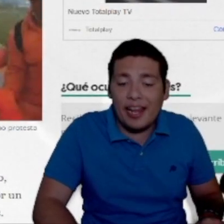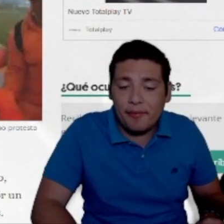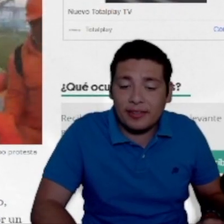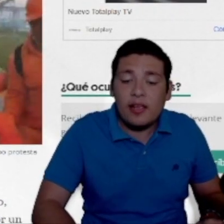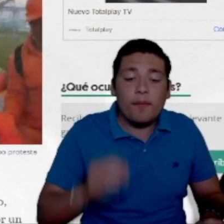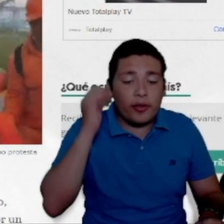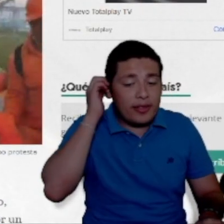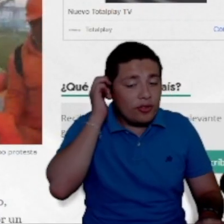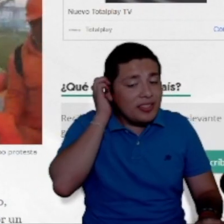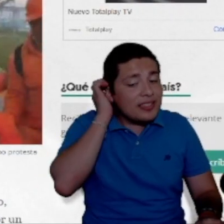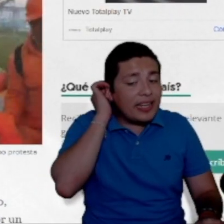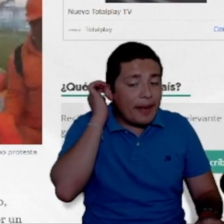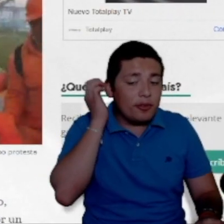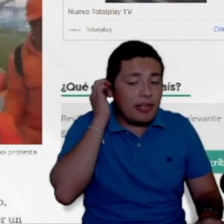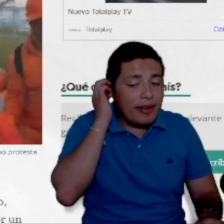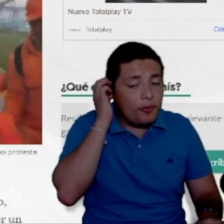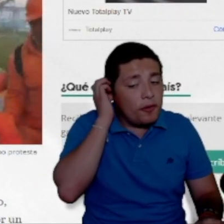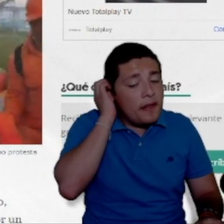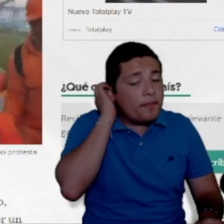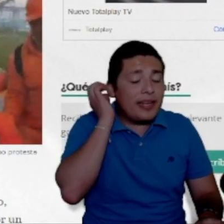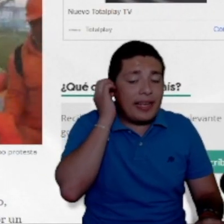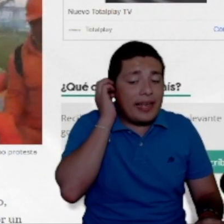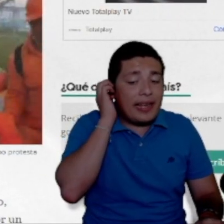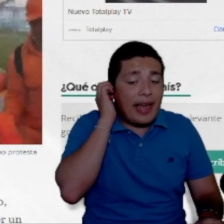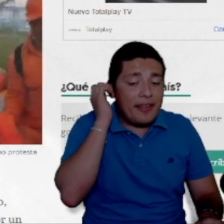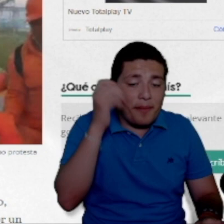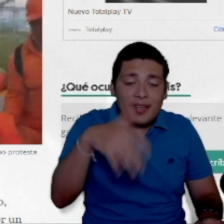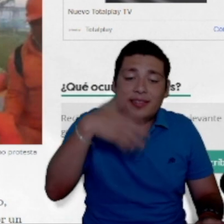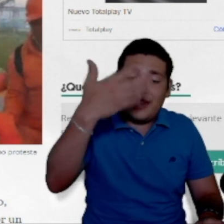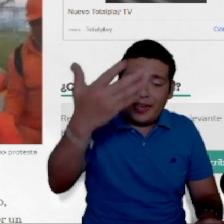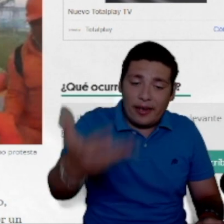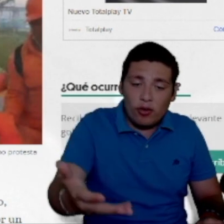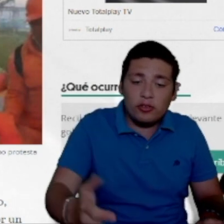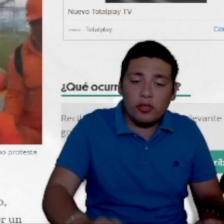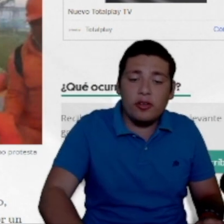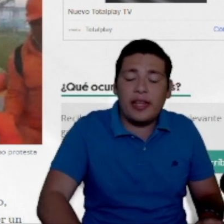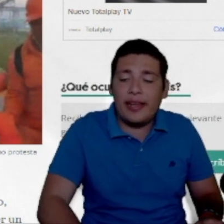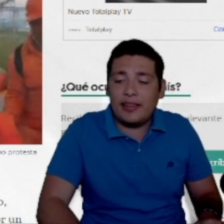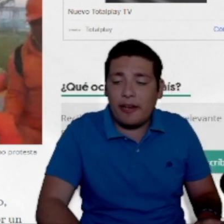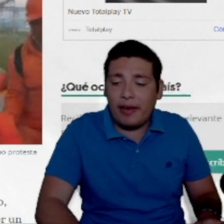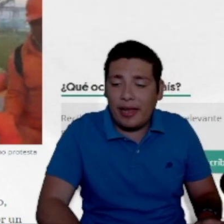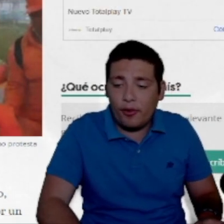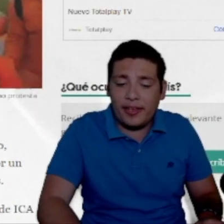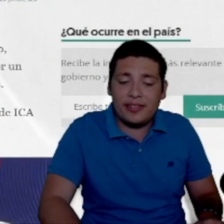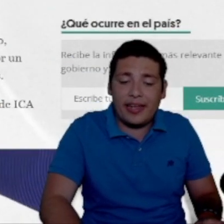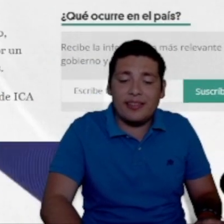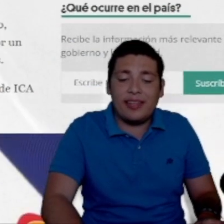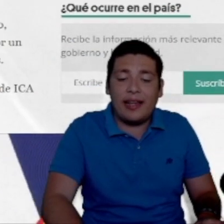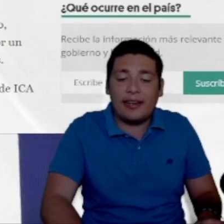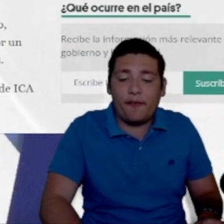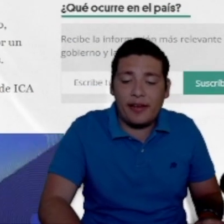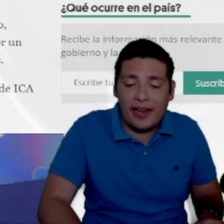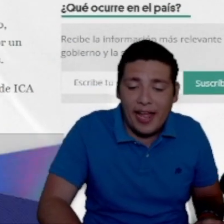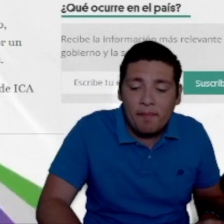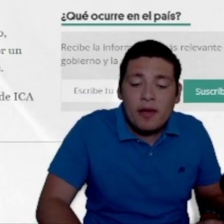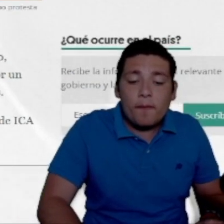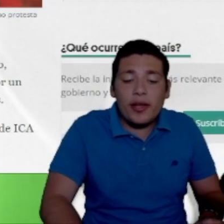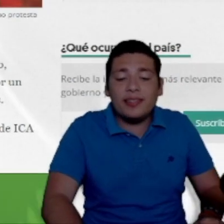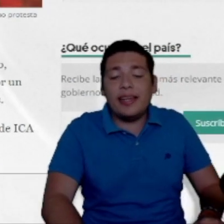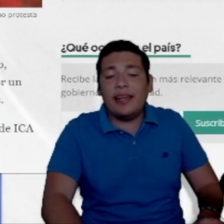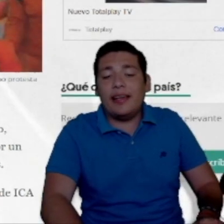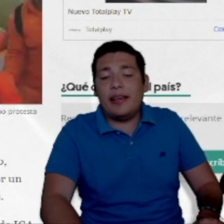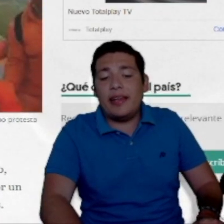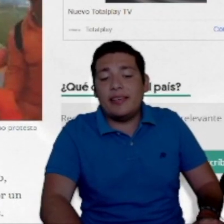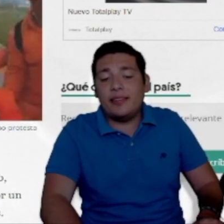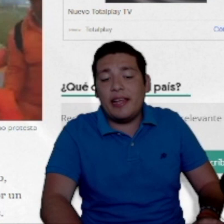las alarmas, porque entonces estaríamos hablando de que, además de que no son trabajadores de esta refinería,